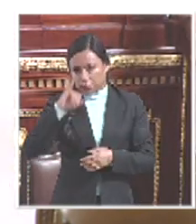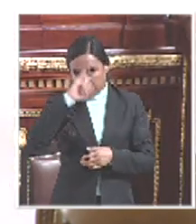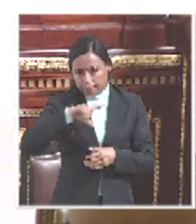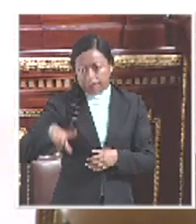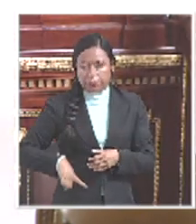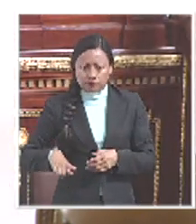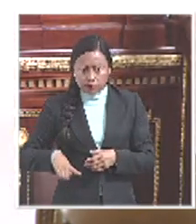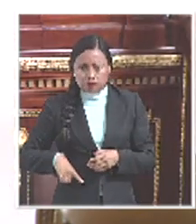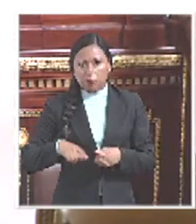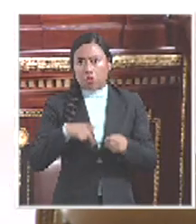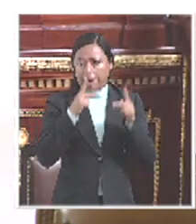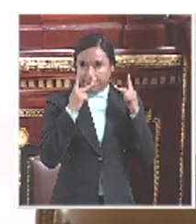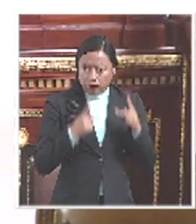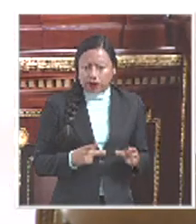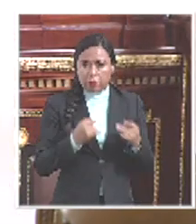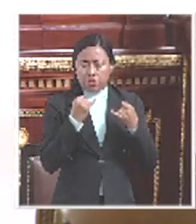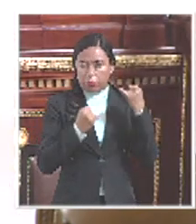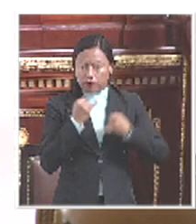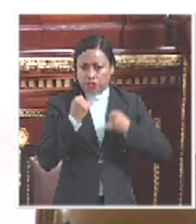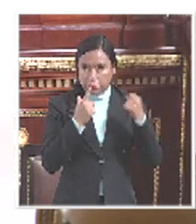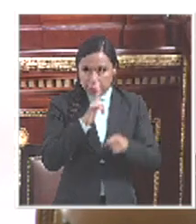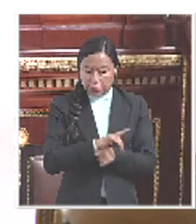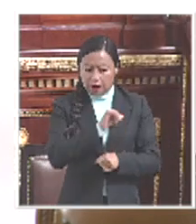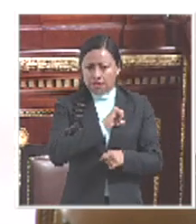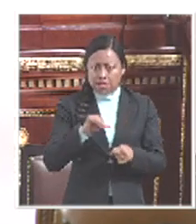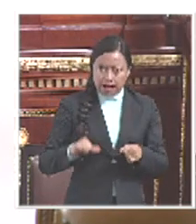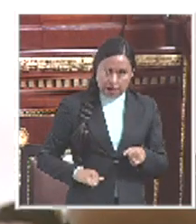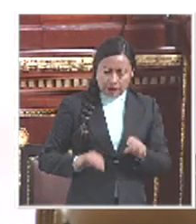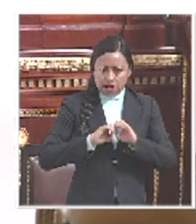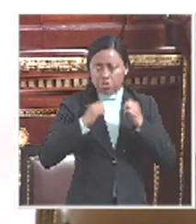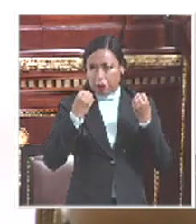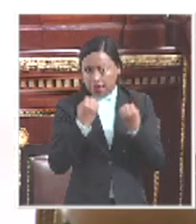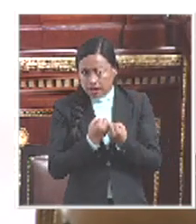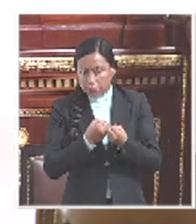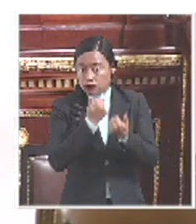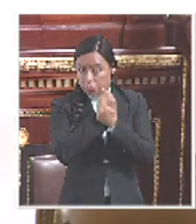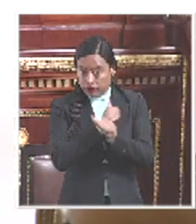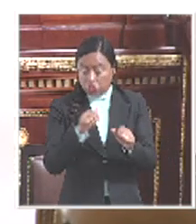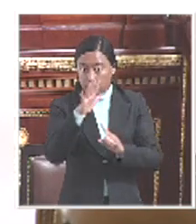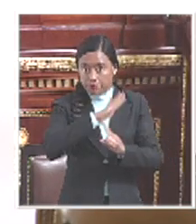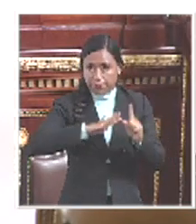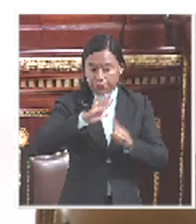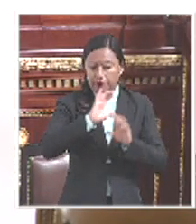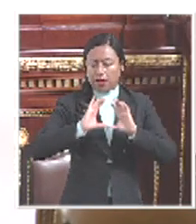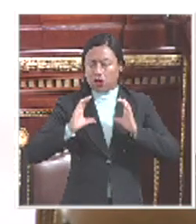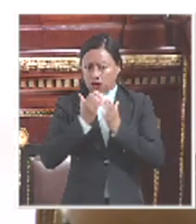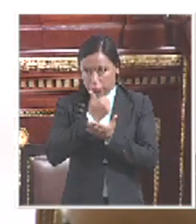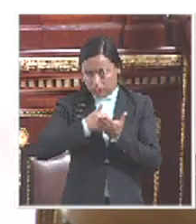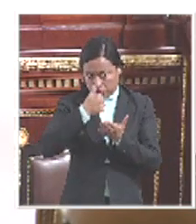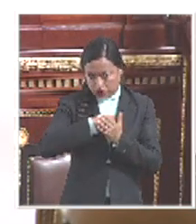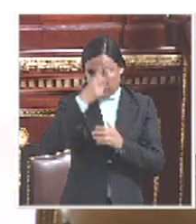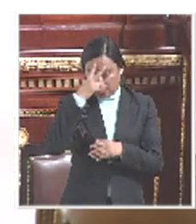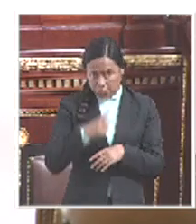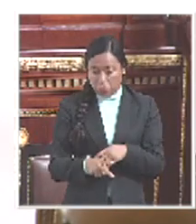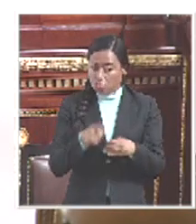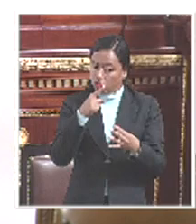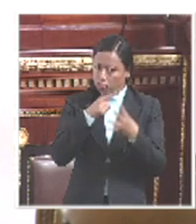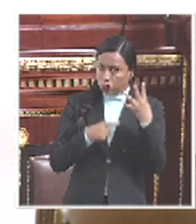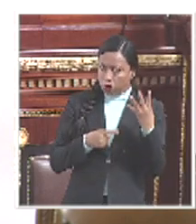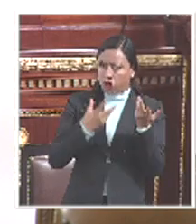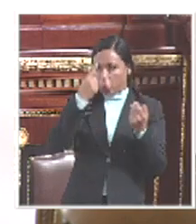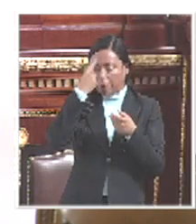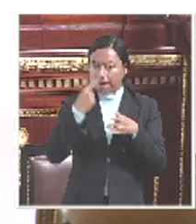alcaldías, los organismos autónomos locales y el Congreso de la Ciudad, dándole la dimensión y profundidad que merece el